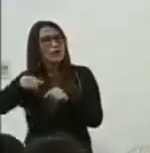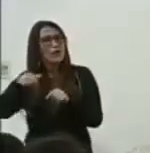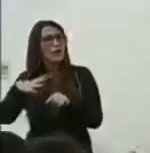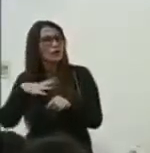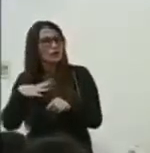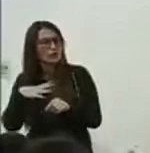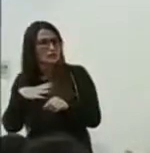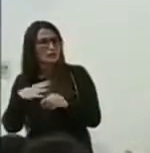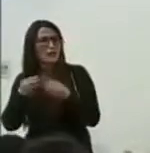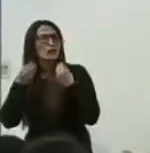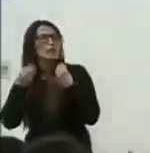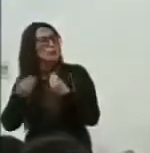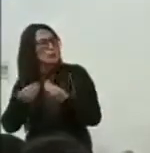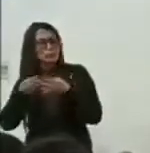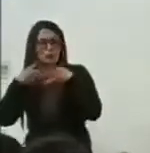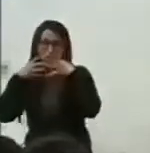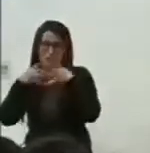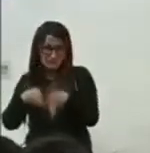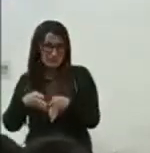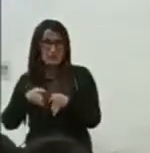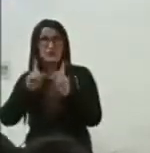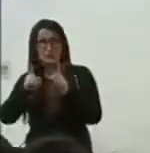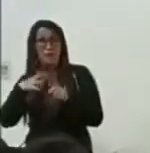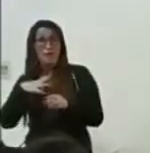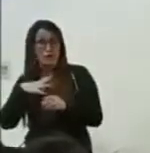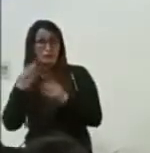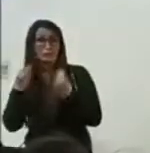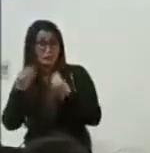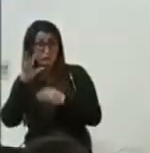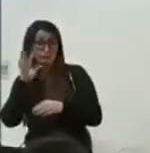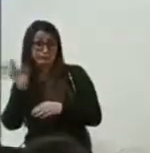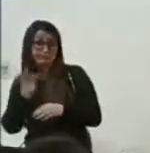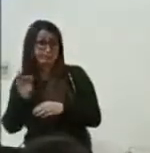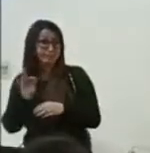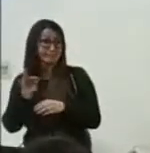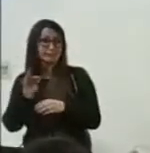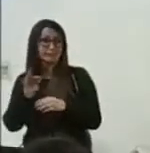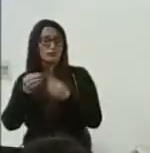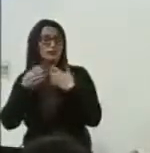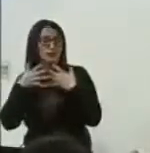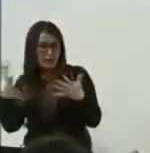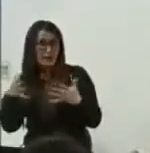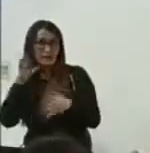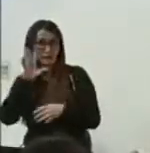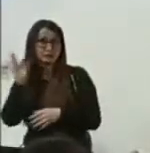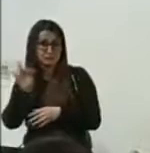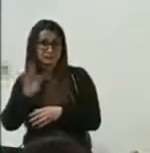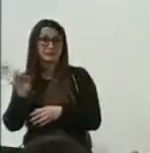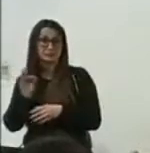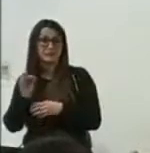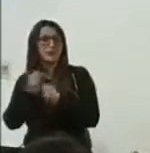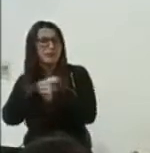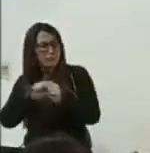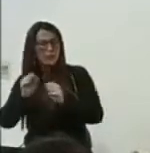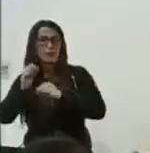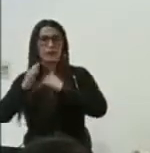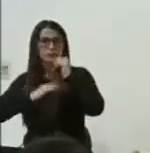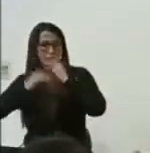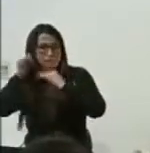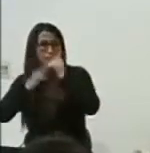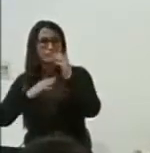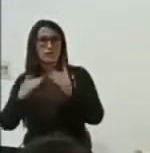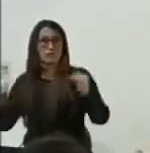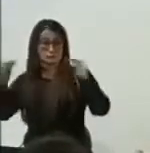tenemos enormes desafíos y una gran oportunidad. Una gran oportunidad de construir